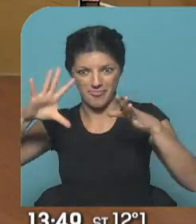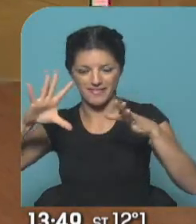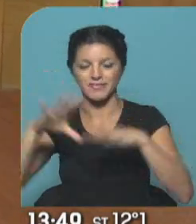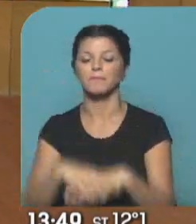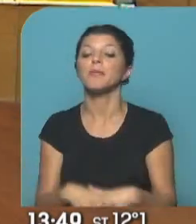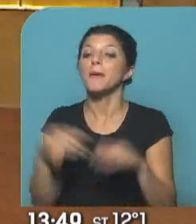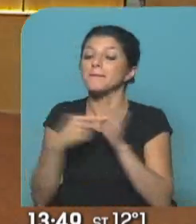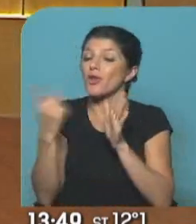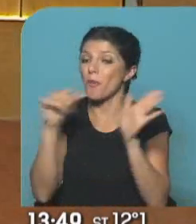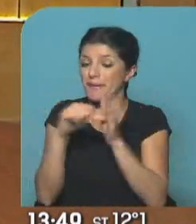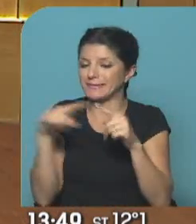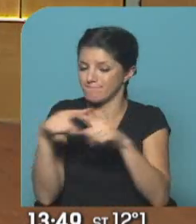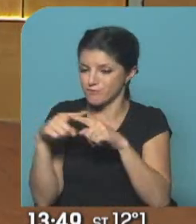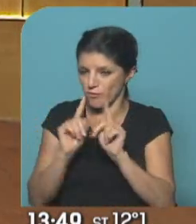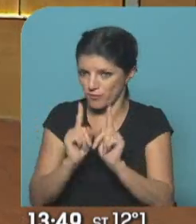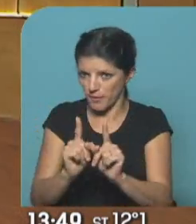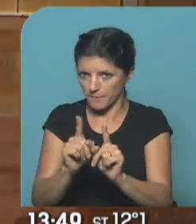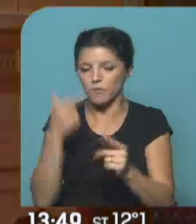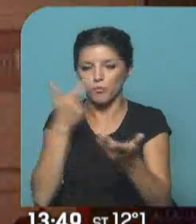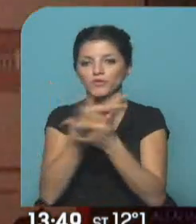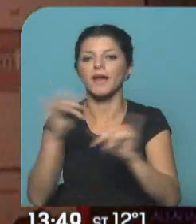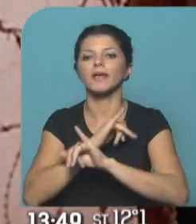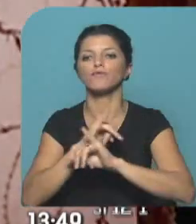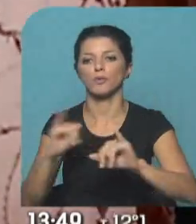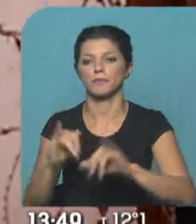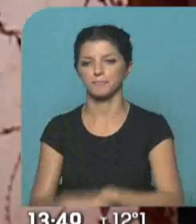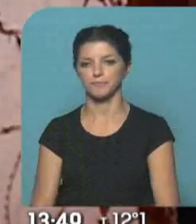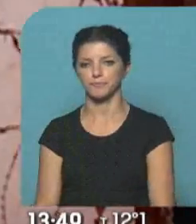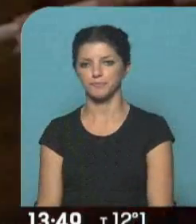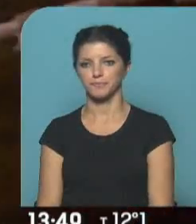ambos países sigue vigente. Vemos un informe.